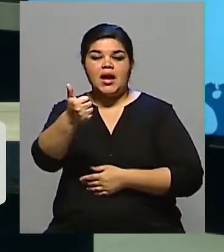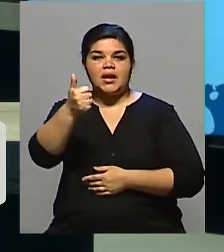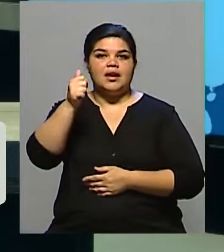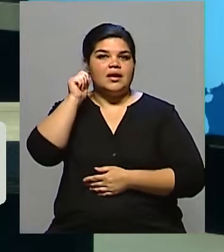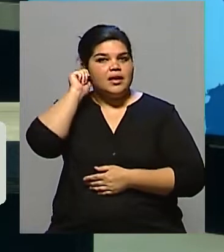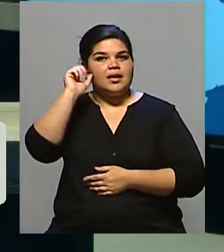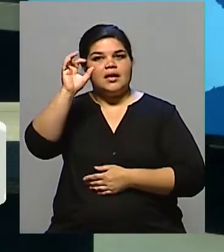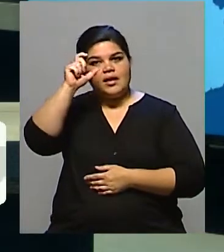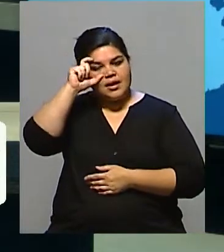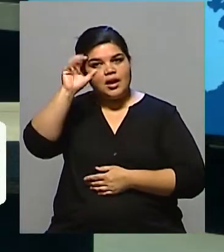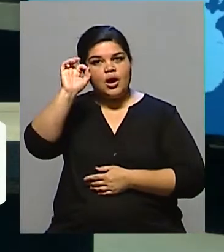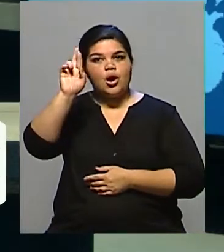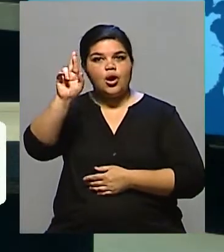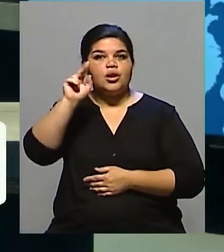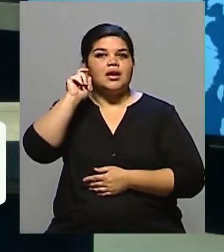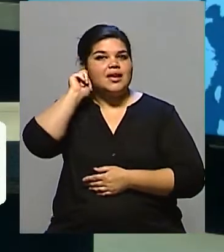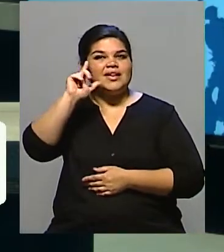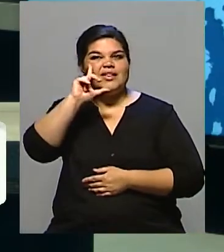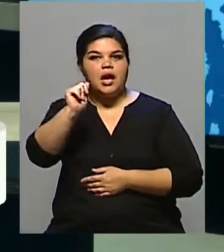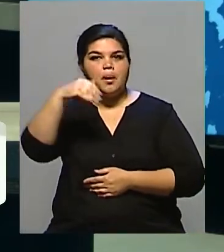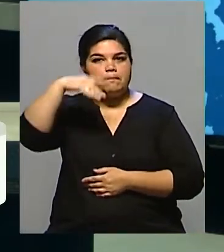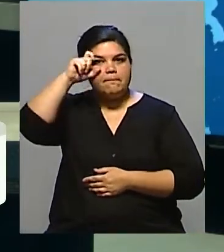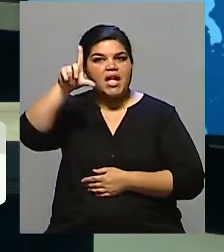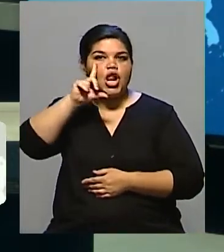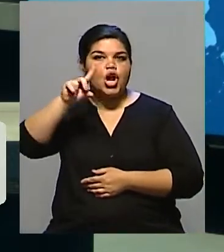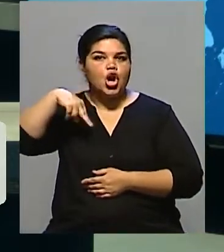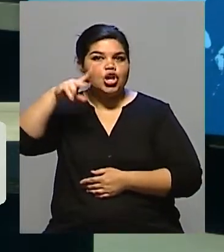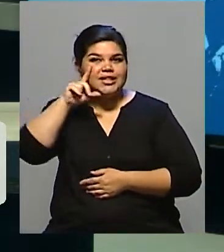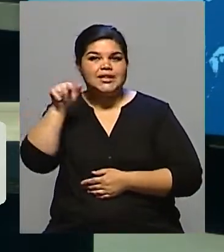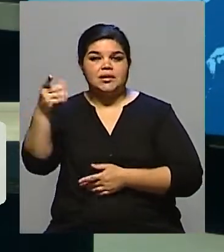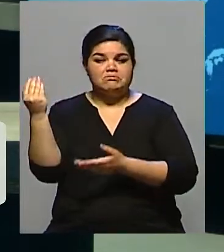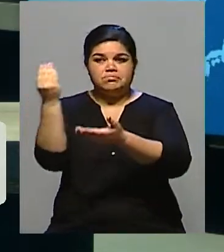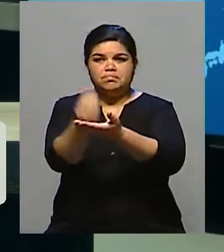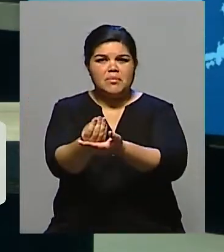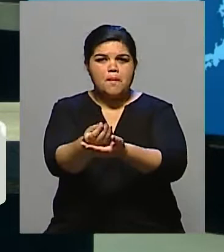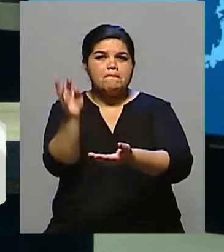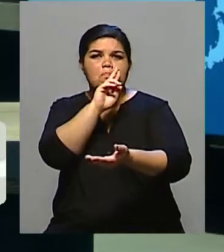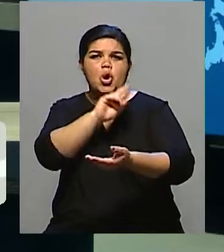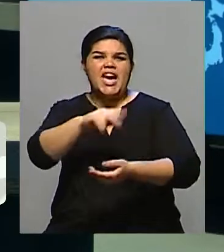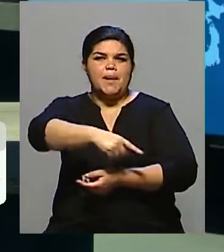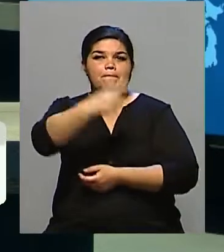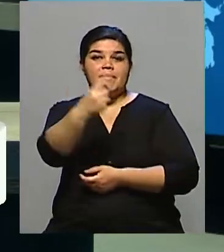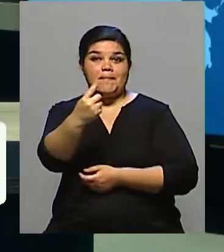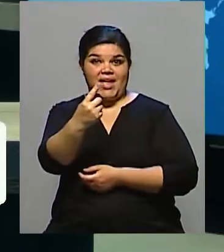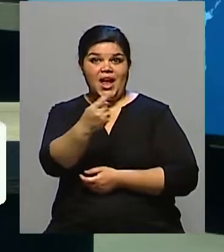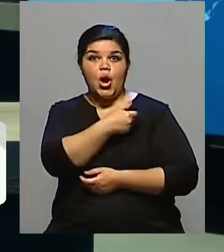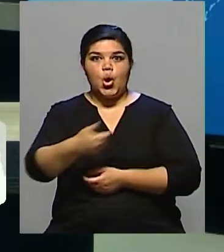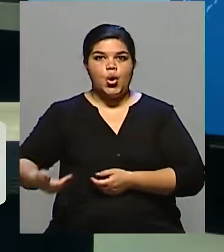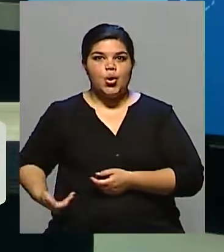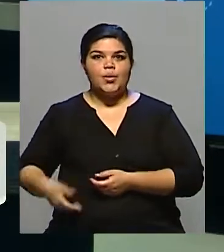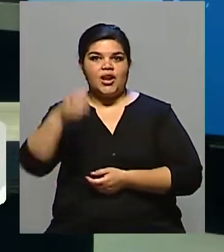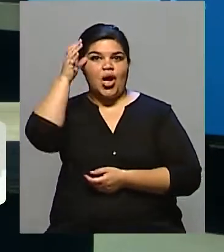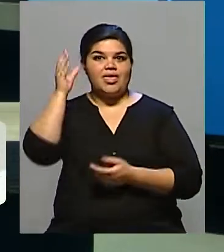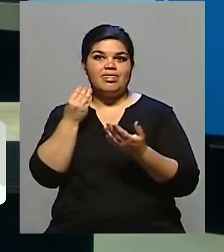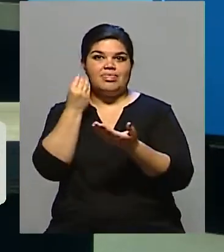esas elecciones y la transforma en la primera mujer en ocupar un cargo tan importante en el gobierno italiano. Hay que